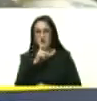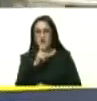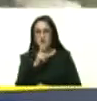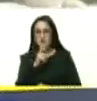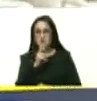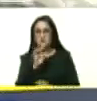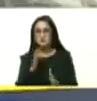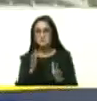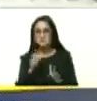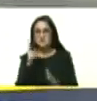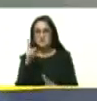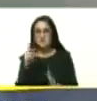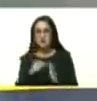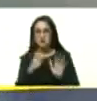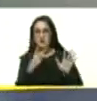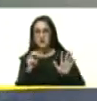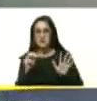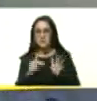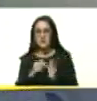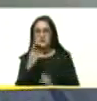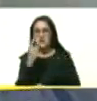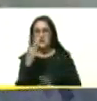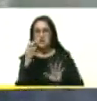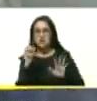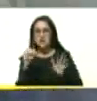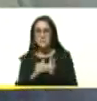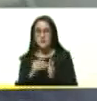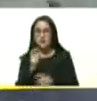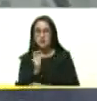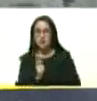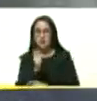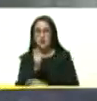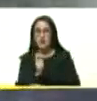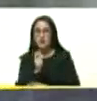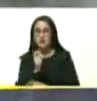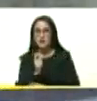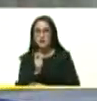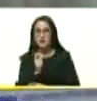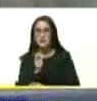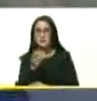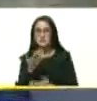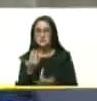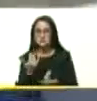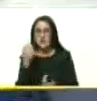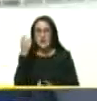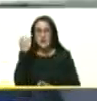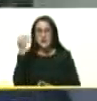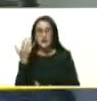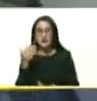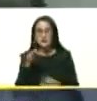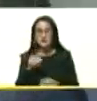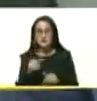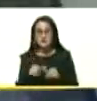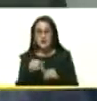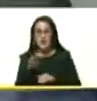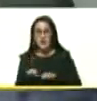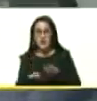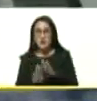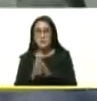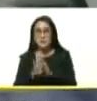con alrededor de unas 170.000, 180.000 toneladas, y las perspectivas es a ir avanzando, y permítame decir